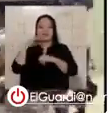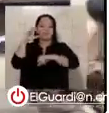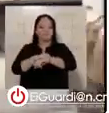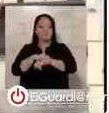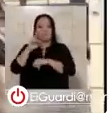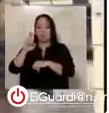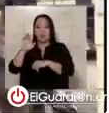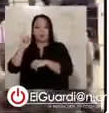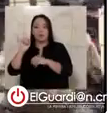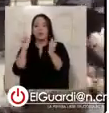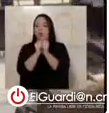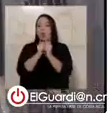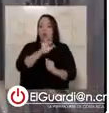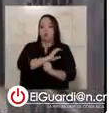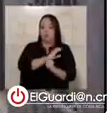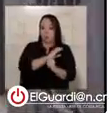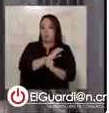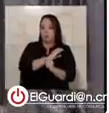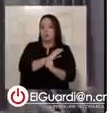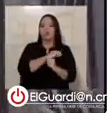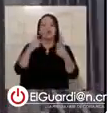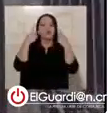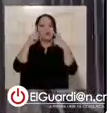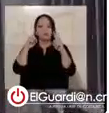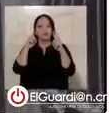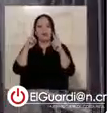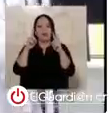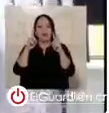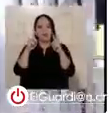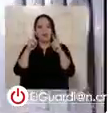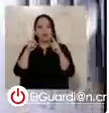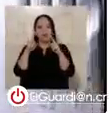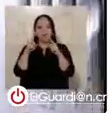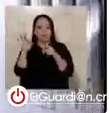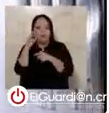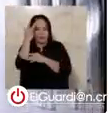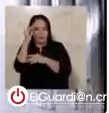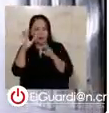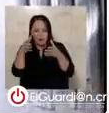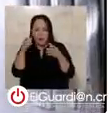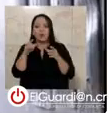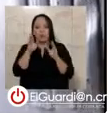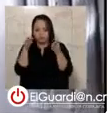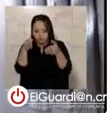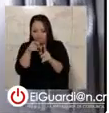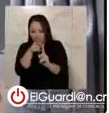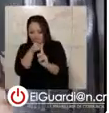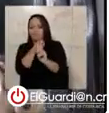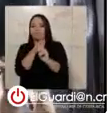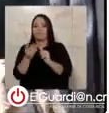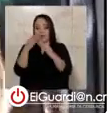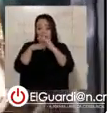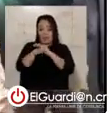personal de Fuerza Pública, realizó la infiltración para obtener la inteligencia y la confirmación del objetivo. En el